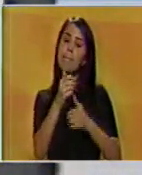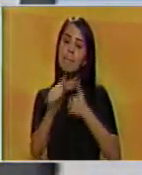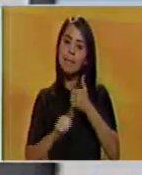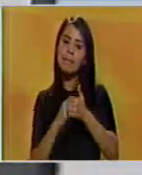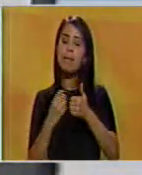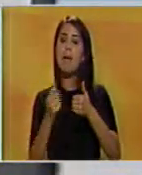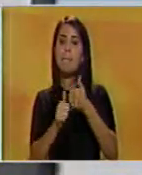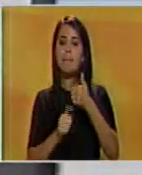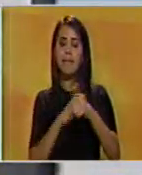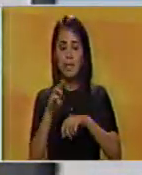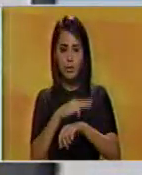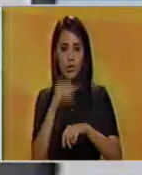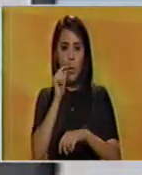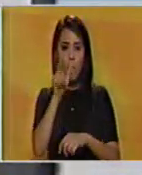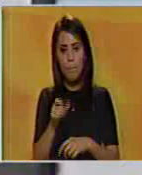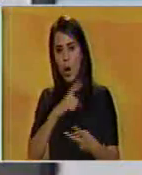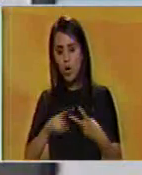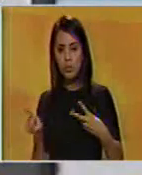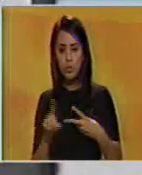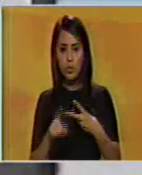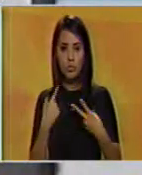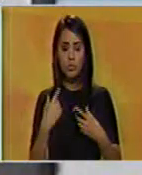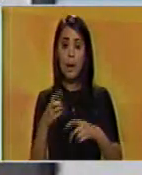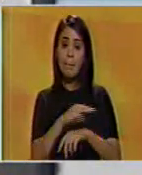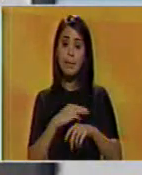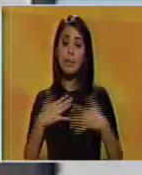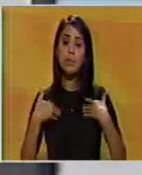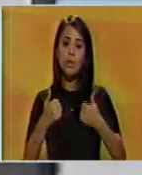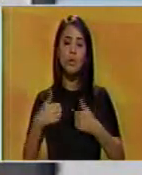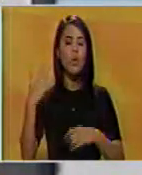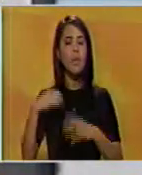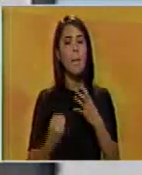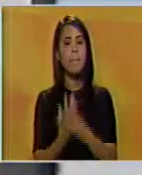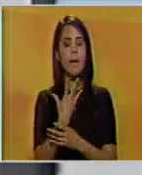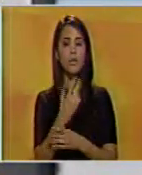sustituye a Luis López, quien estuvo al frente del Ministerio de Salud desde mayo de 2017.